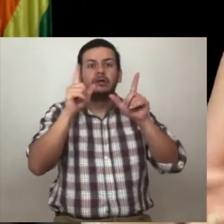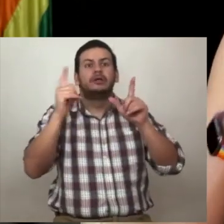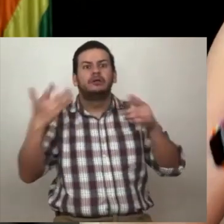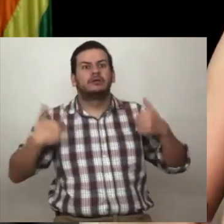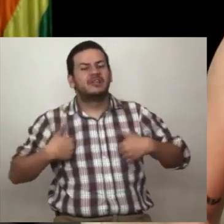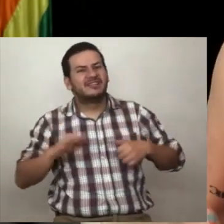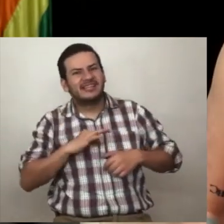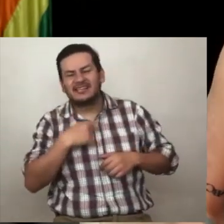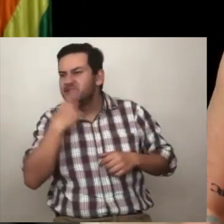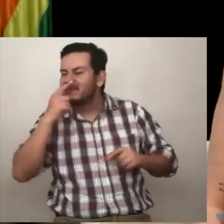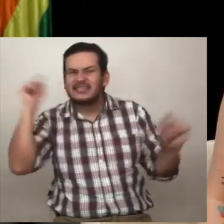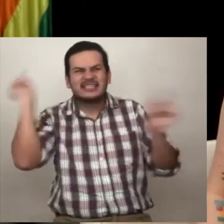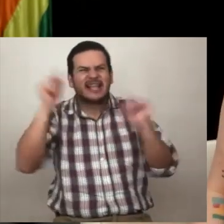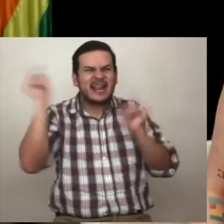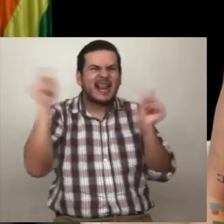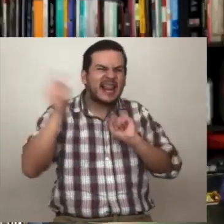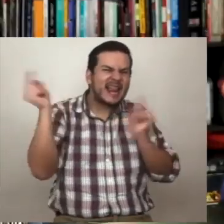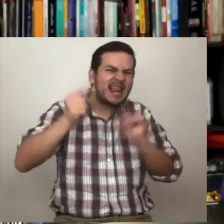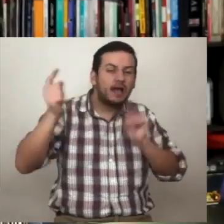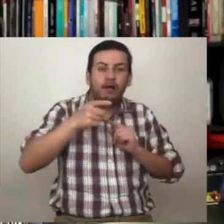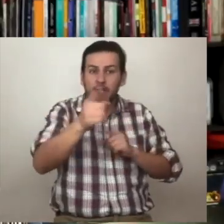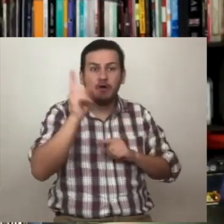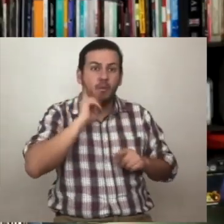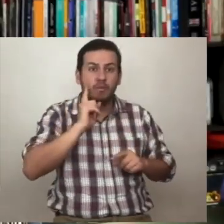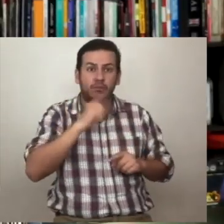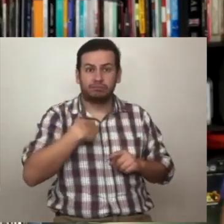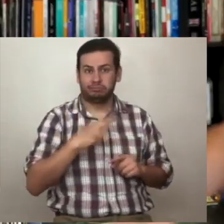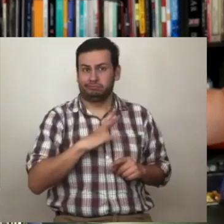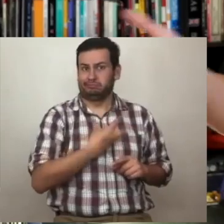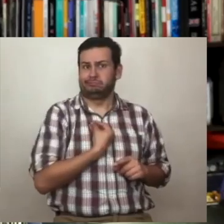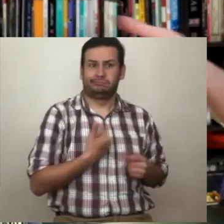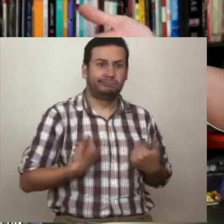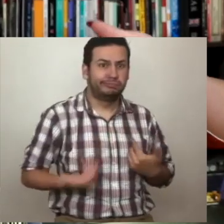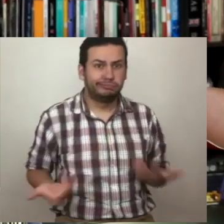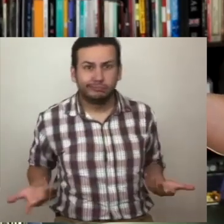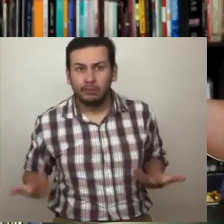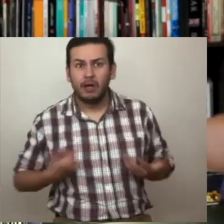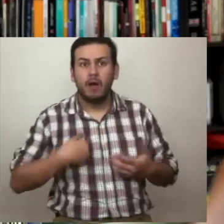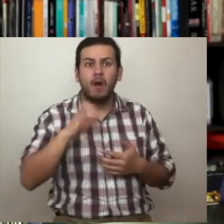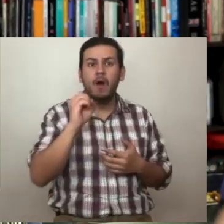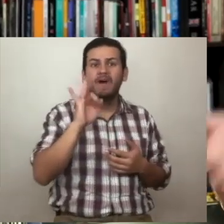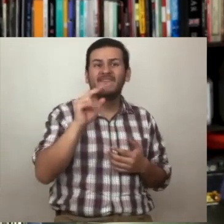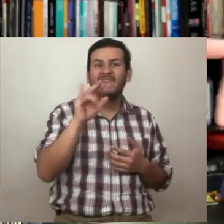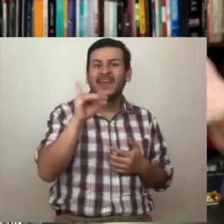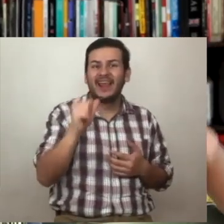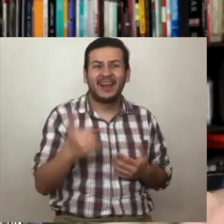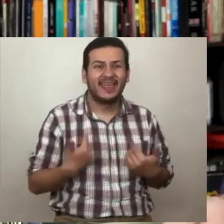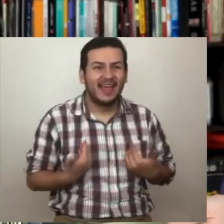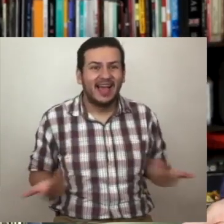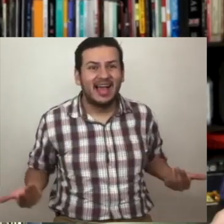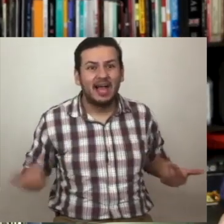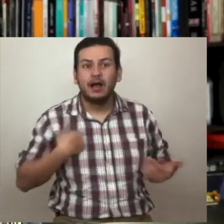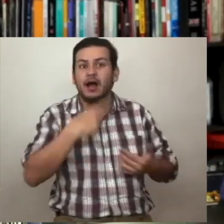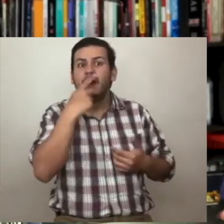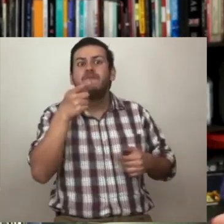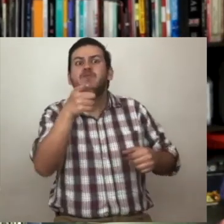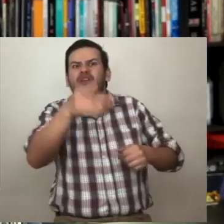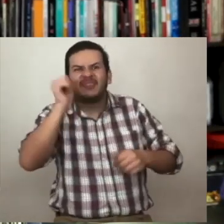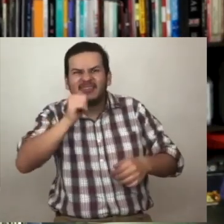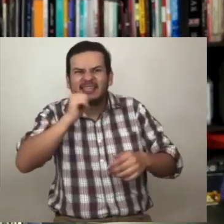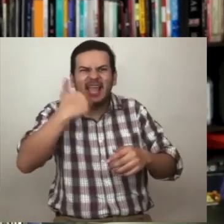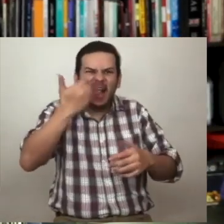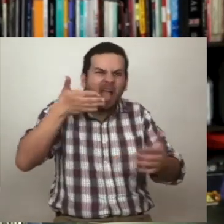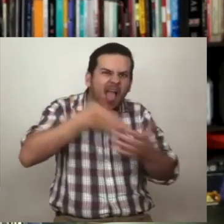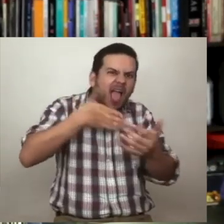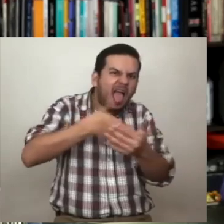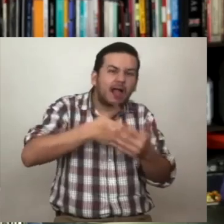de chingar a la comunidad de personas no binarias. ¿Eres mujer trans? No, obviamente puedes salir en los días de mujeres, Ofelia. Claramente nadie te va a decir por